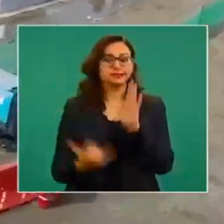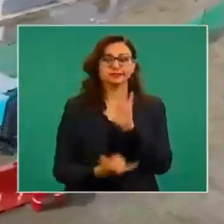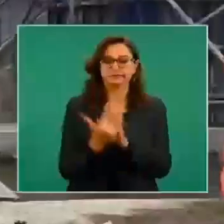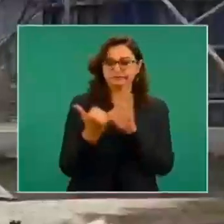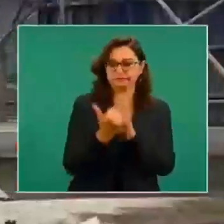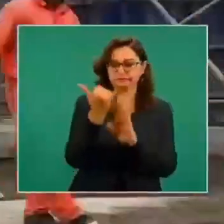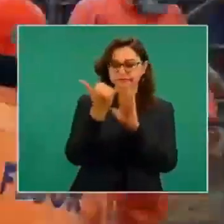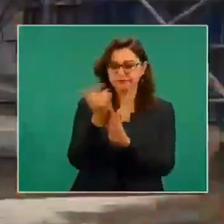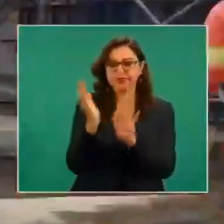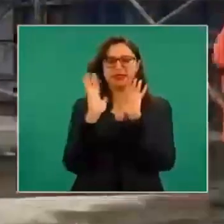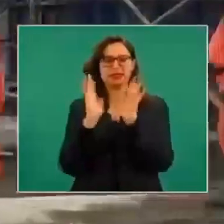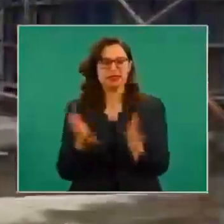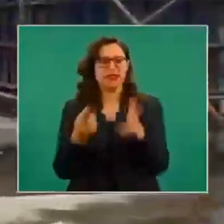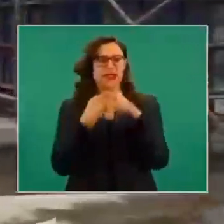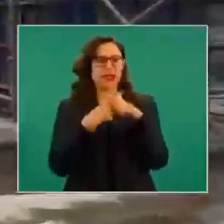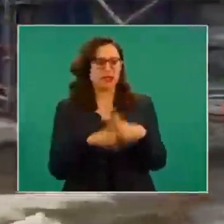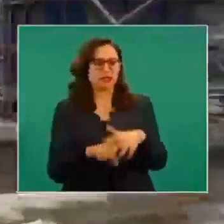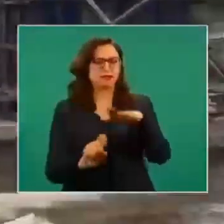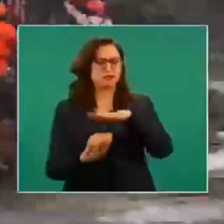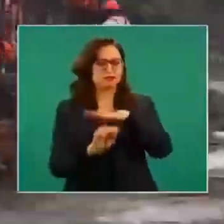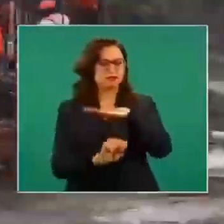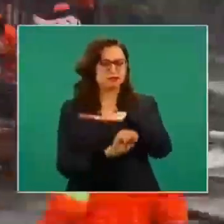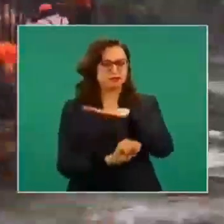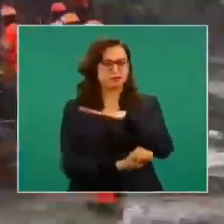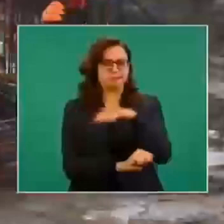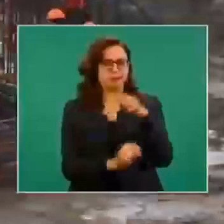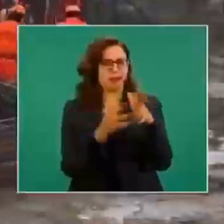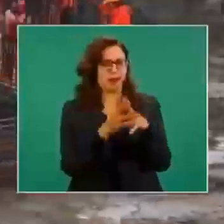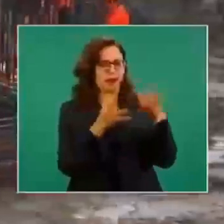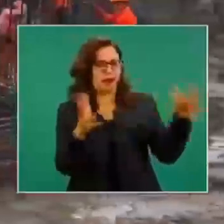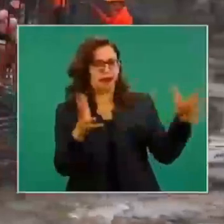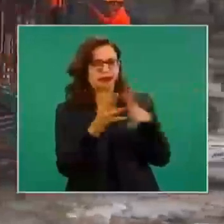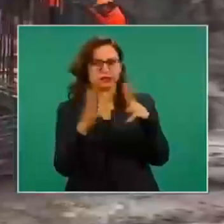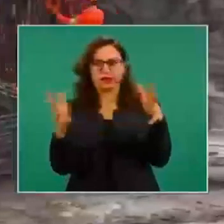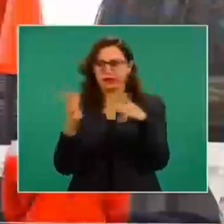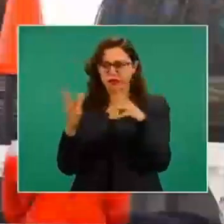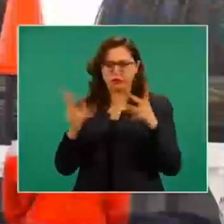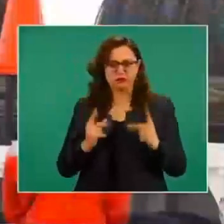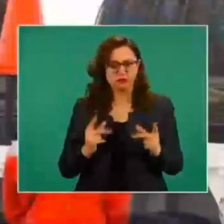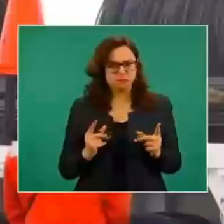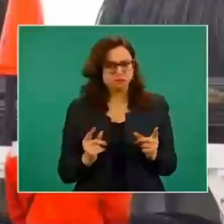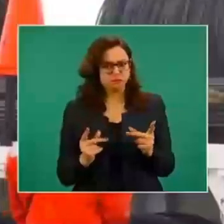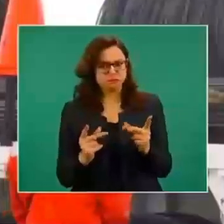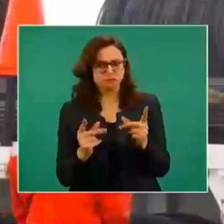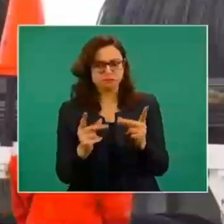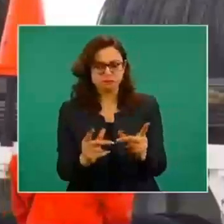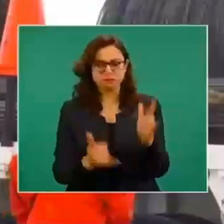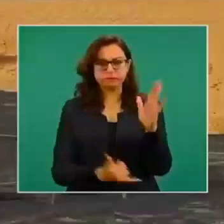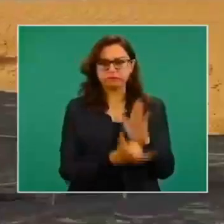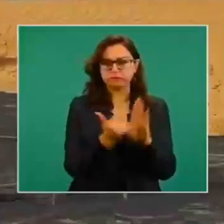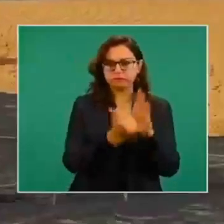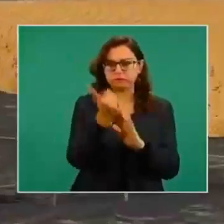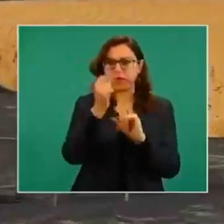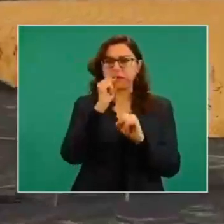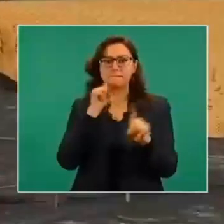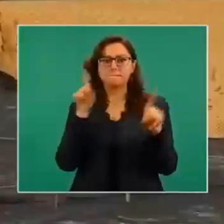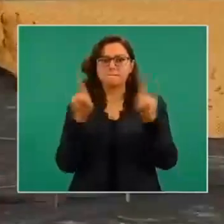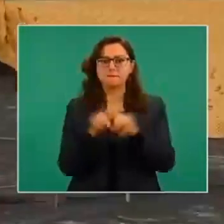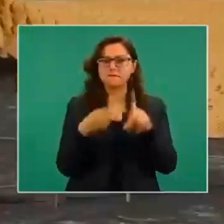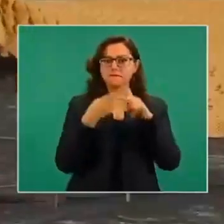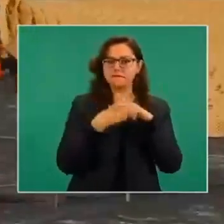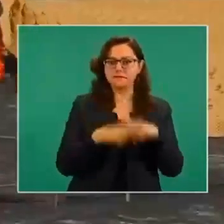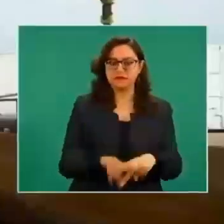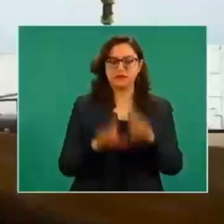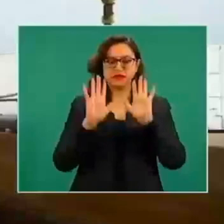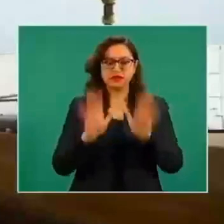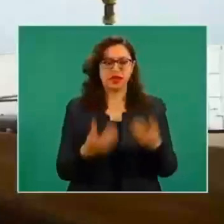frentes de las plantas de proceso que conforman esta magna obra se desarrollan de manera acelerada. La apertura de diferentes áreas de trabajo dentro de los paquetes